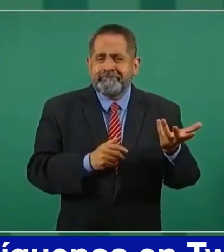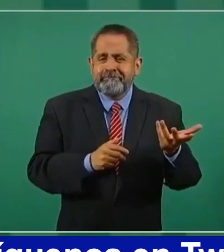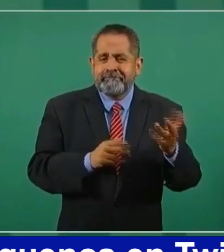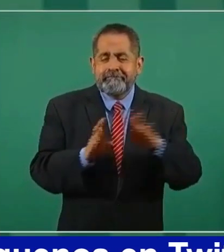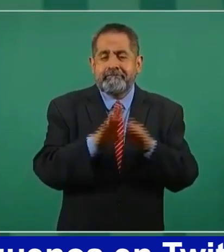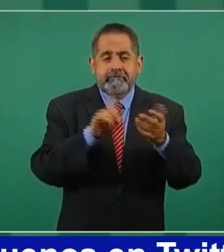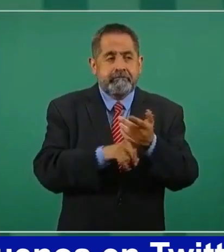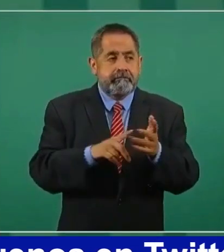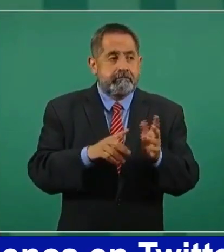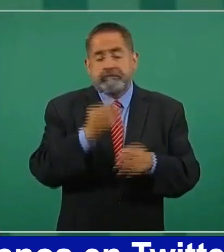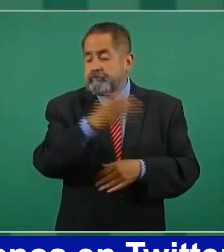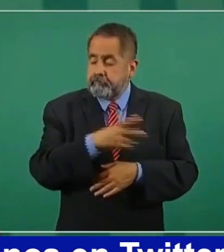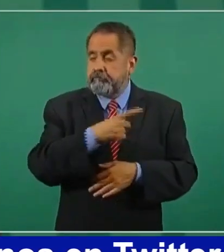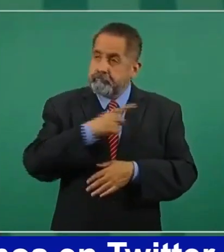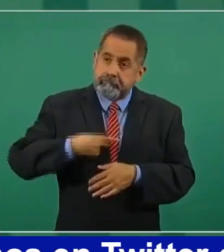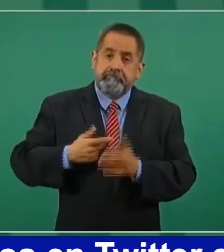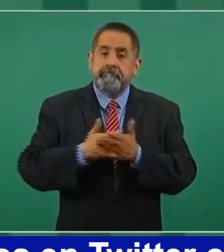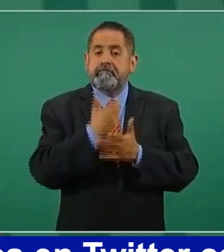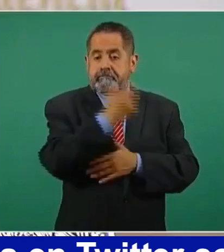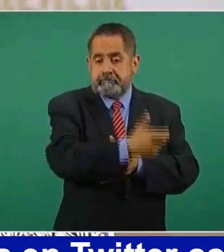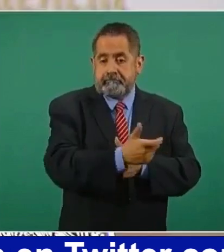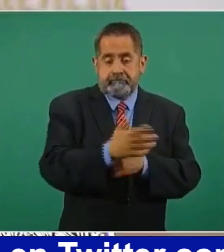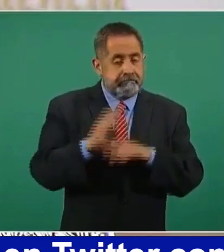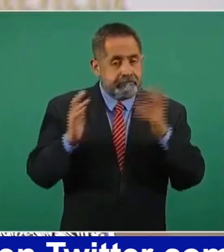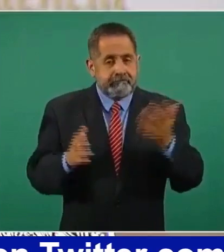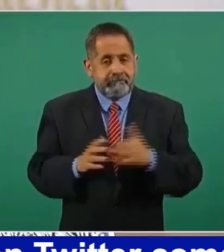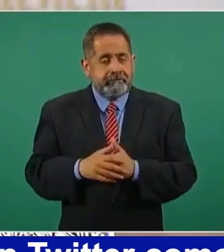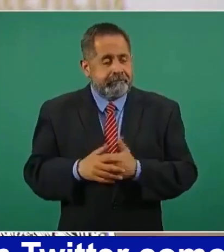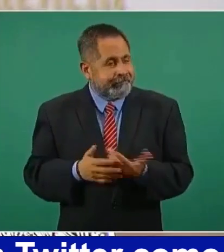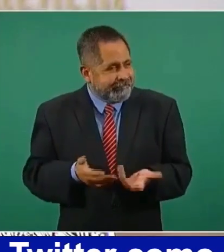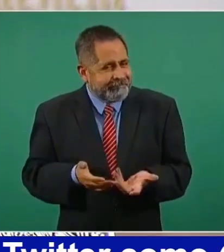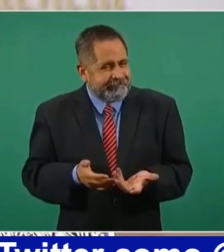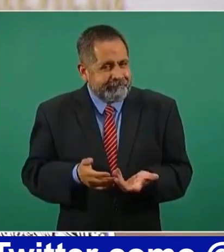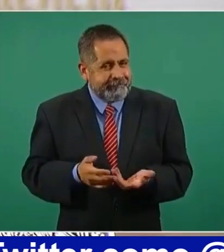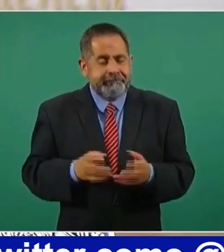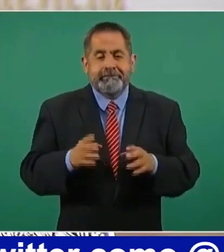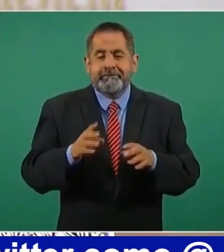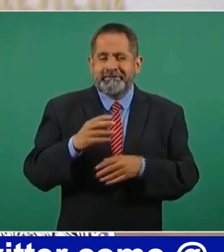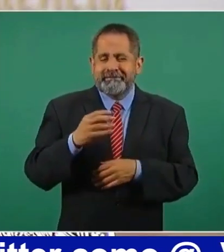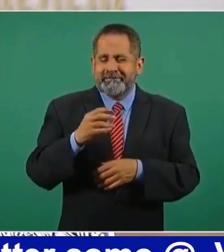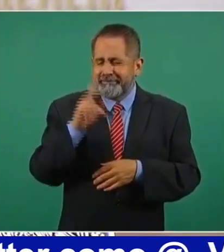pero había que pagar porque así estaba en el contrato. Pero no solo eso,